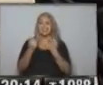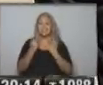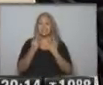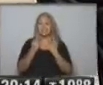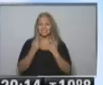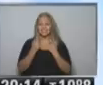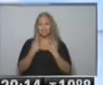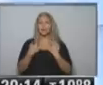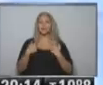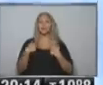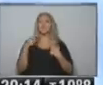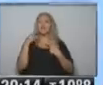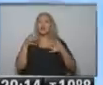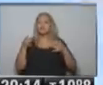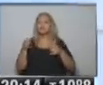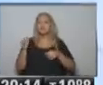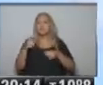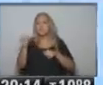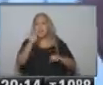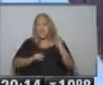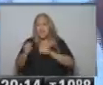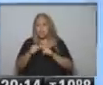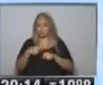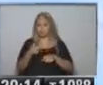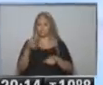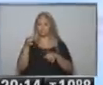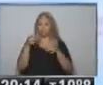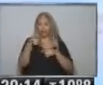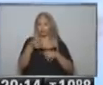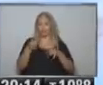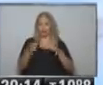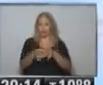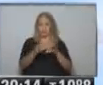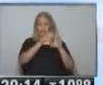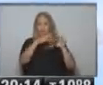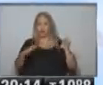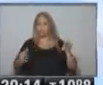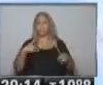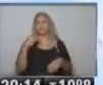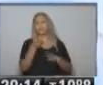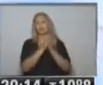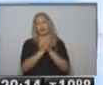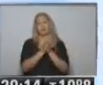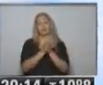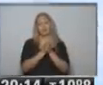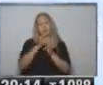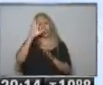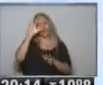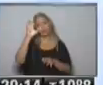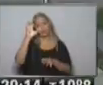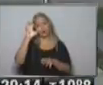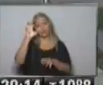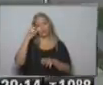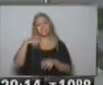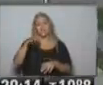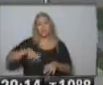que desinfectan la riachuelo que dice. Y por eso no más le pido, y por favor, acuérdense de La